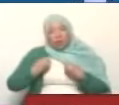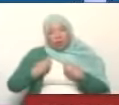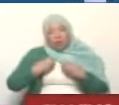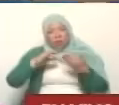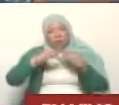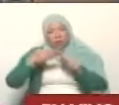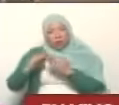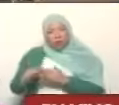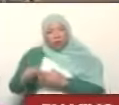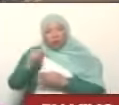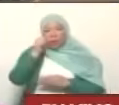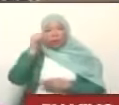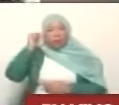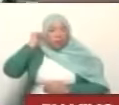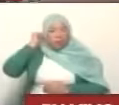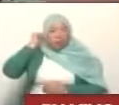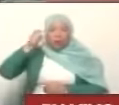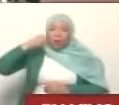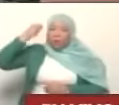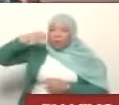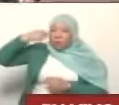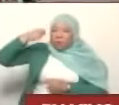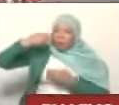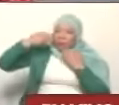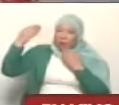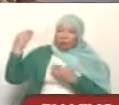las viscocuyanas. Pon las imágenes.